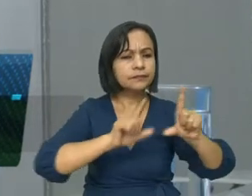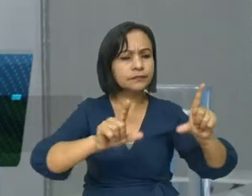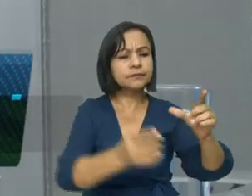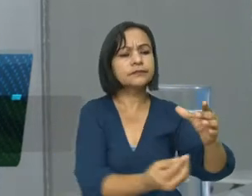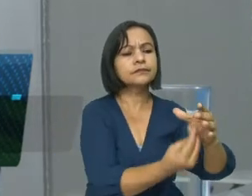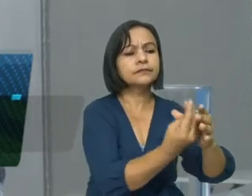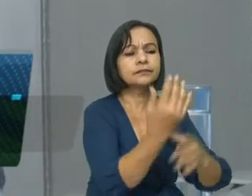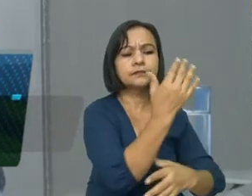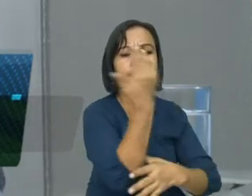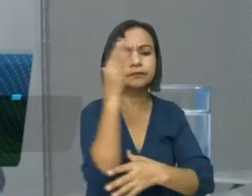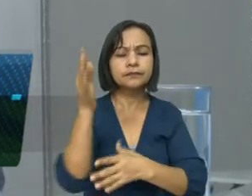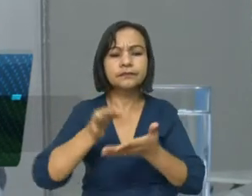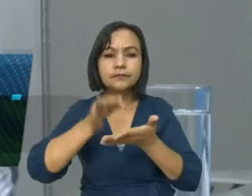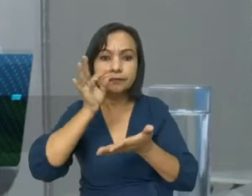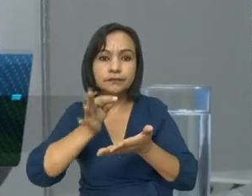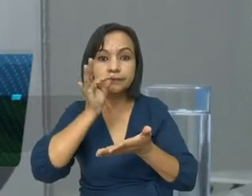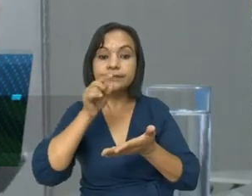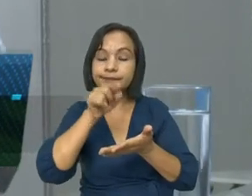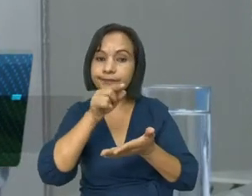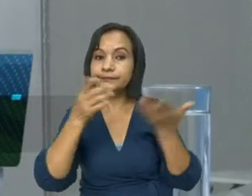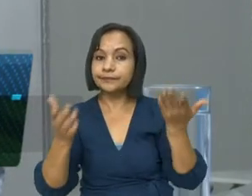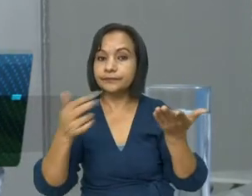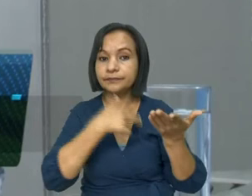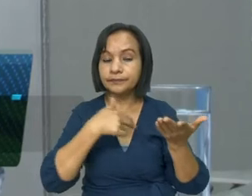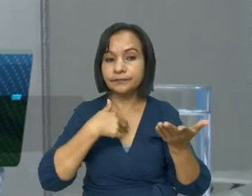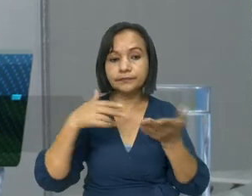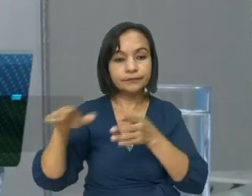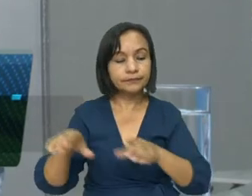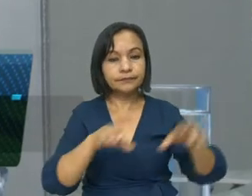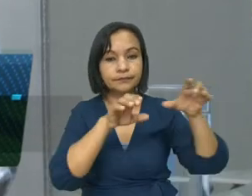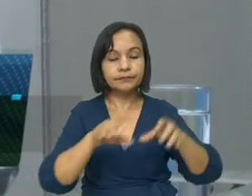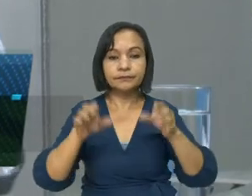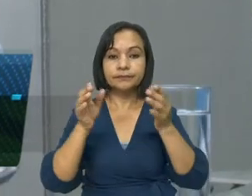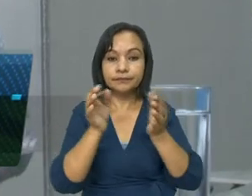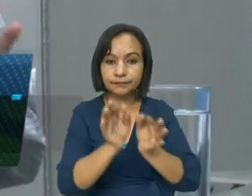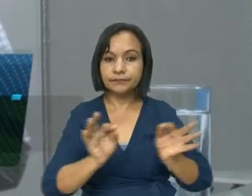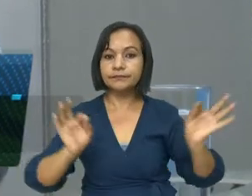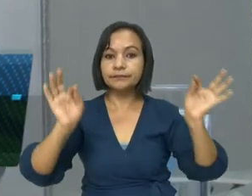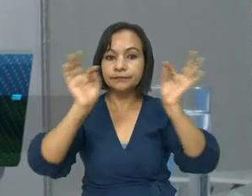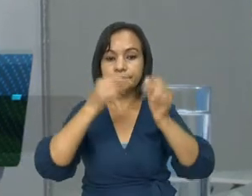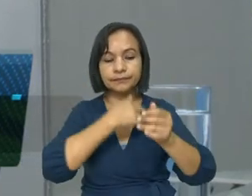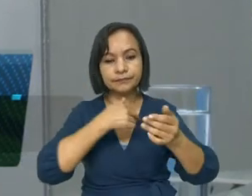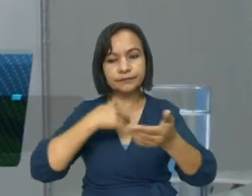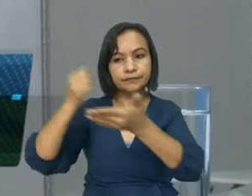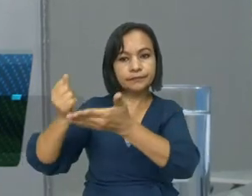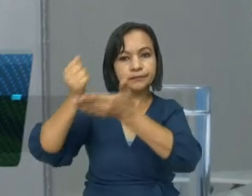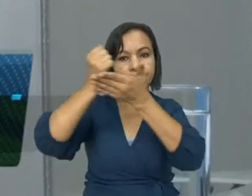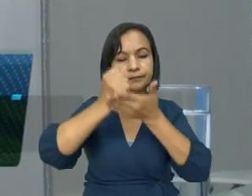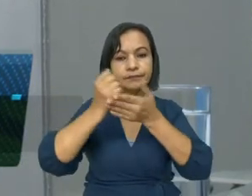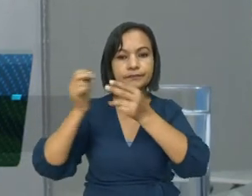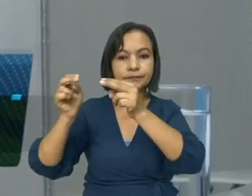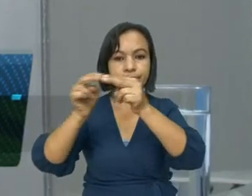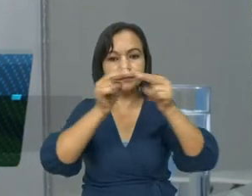que desprenderse las acciones de ahí. Entonces, hay una dinámica interesante, pero también nos va a servir para